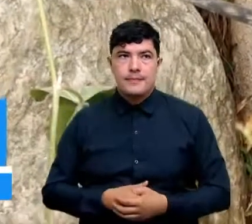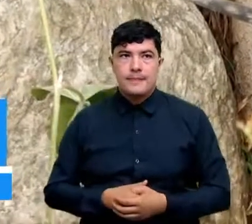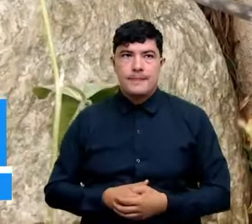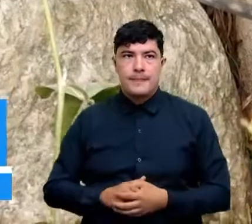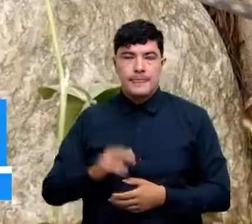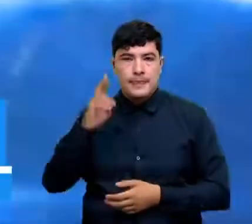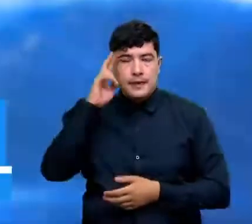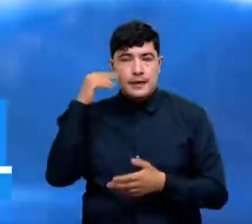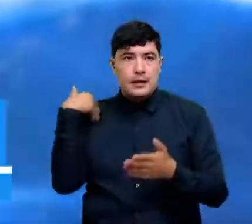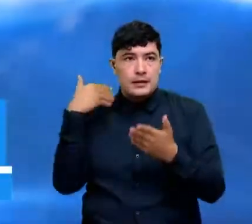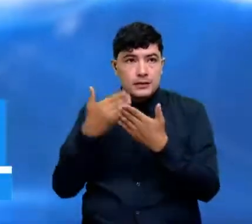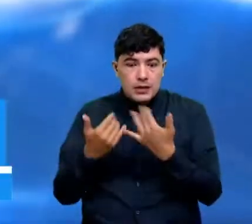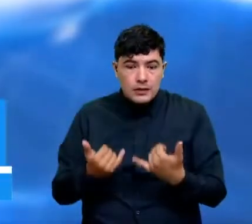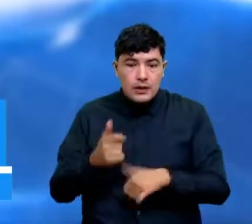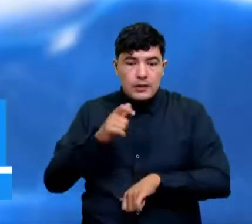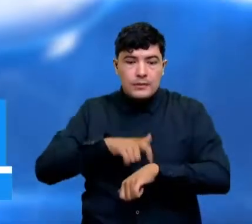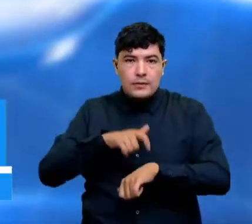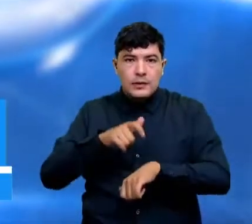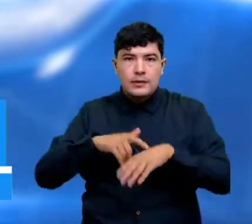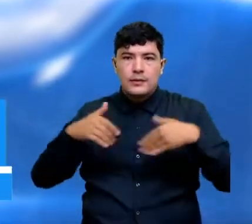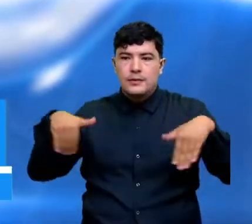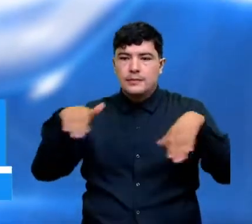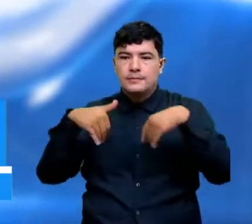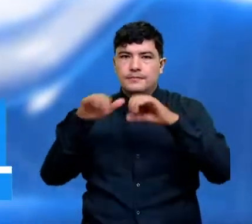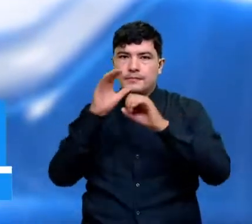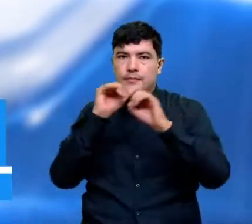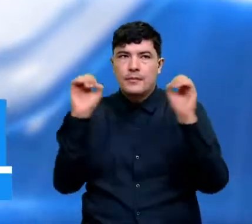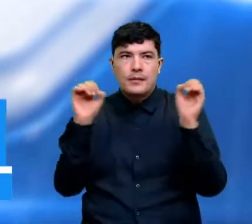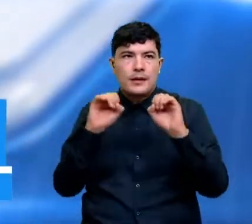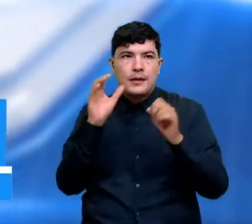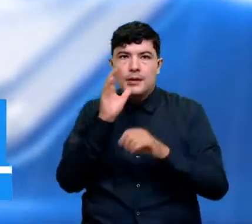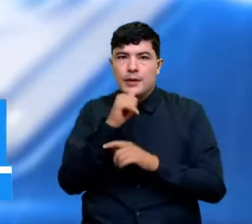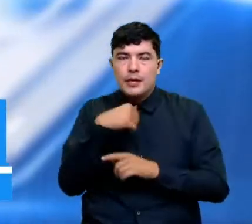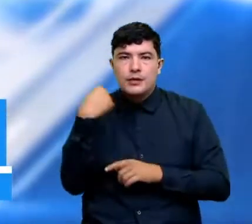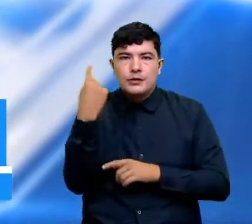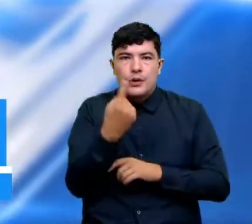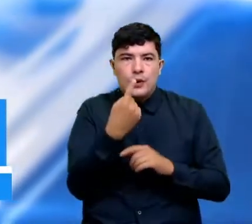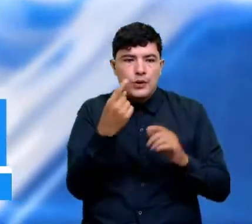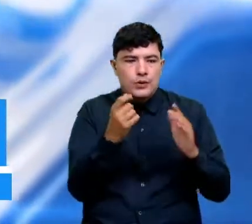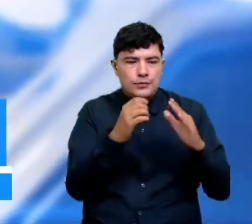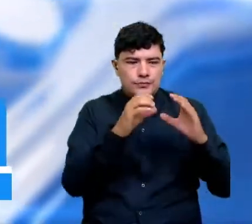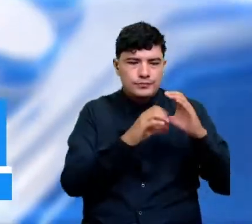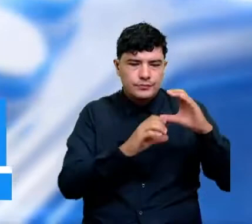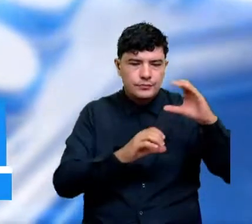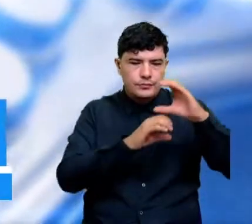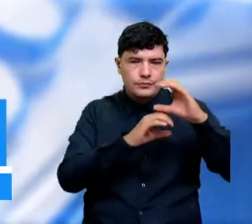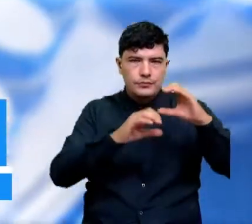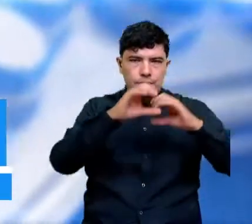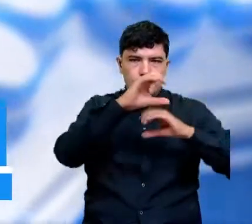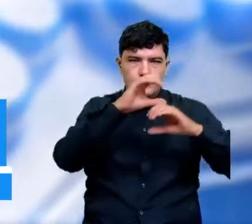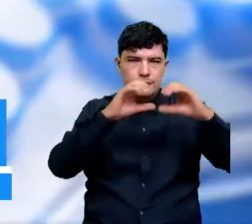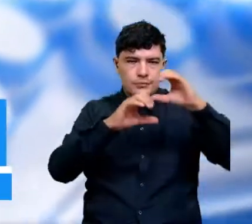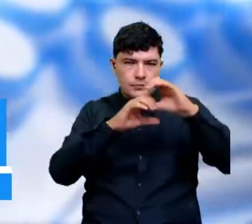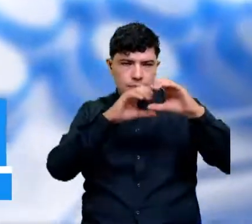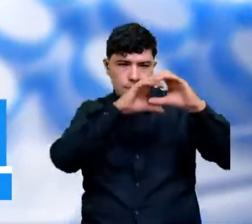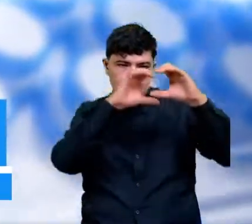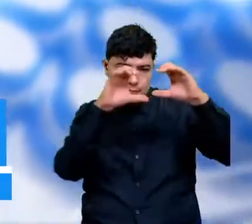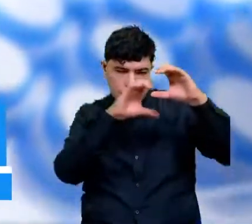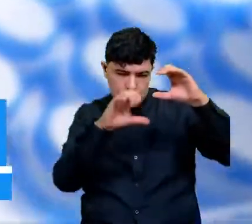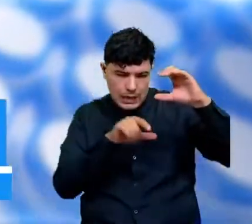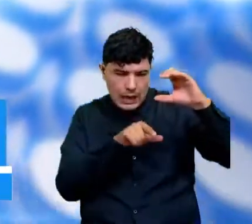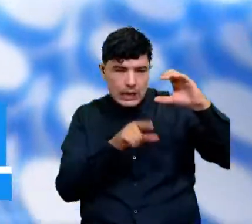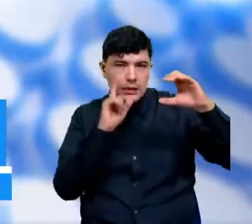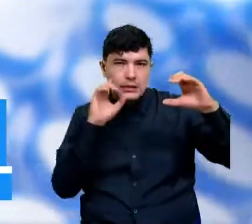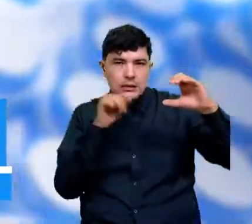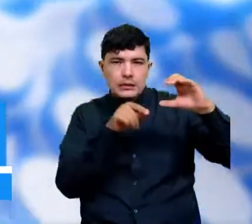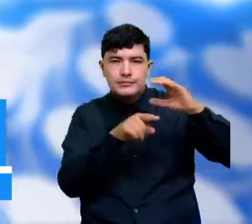este momento se encuentra totalmente en esqueleto, solamente están los ladrillos, se han robado las lámparas, las luminarias,